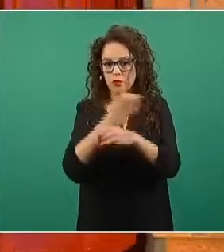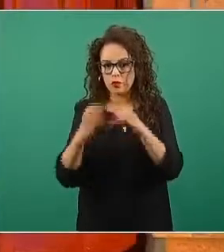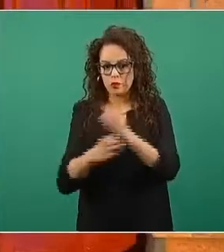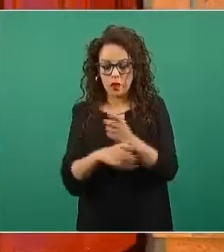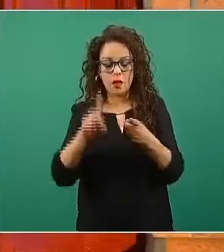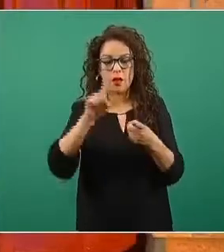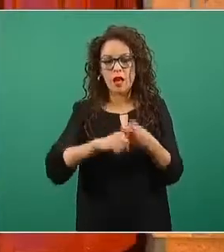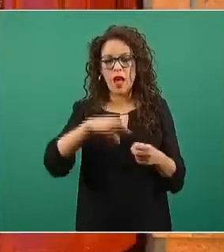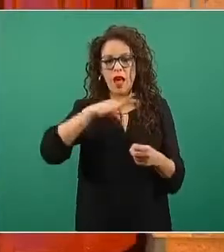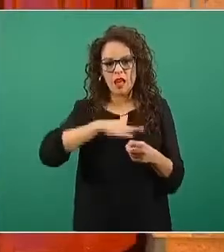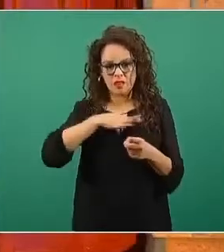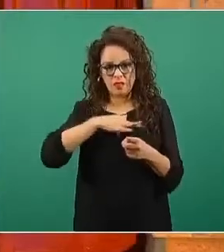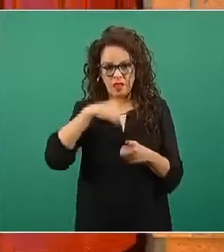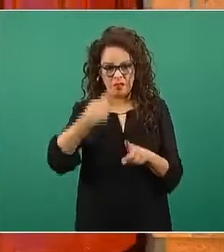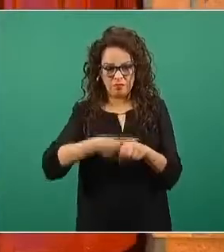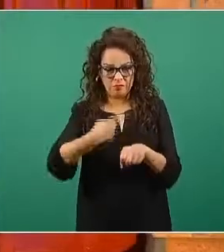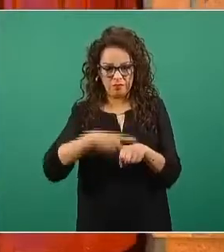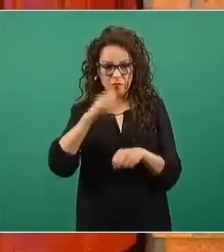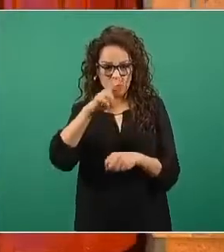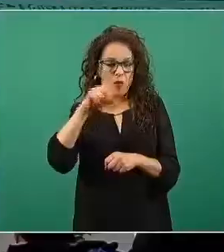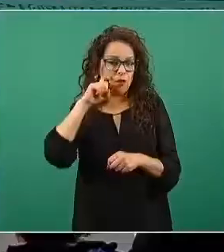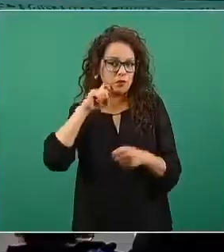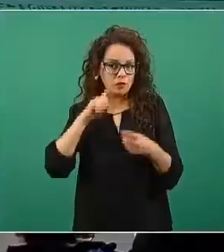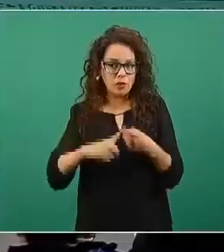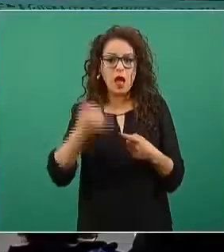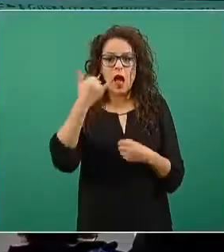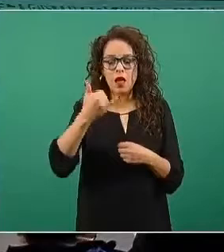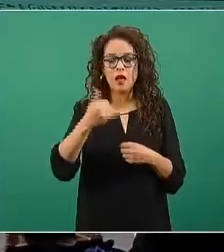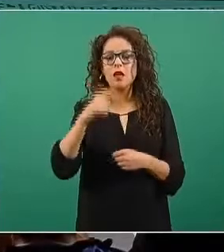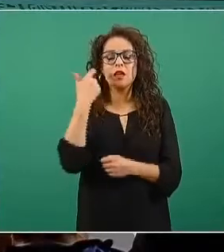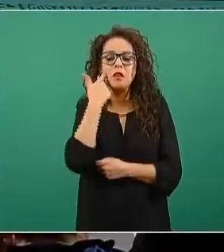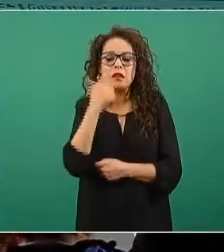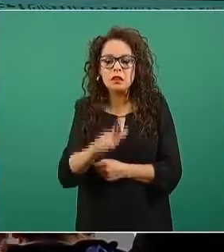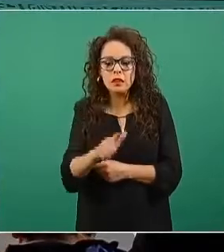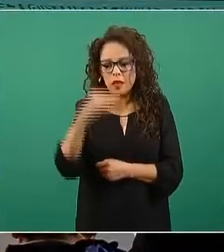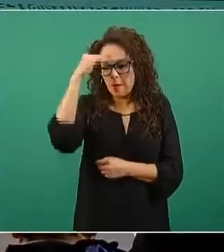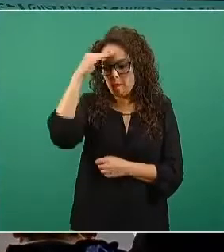sexual y también embarazos no planeados.